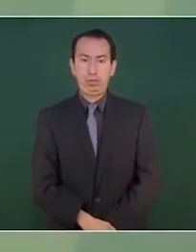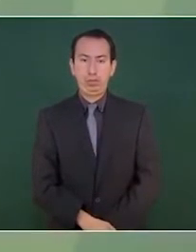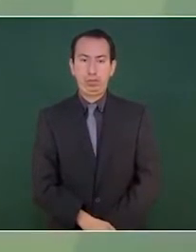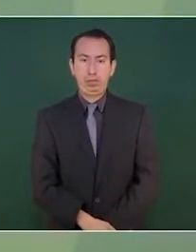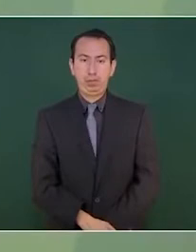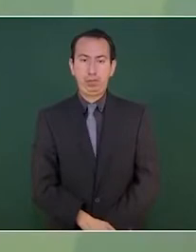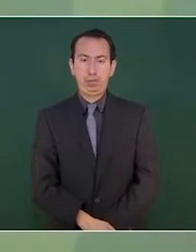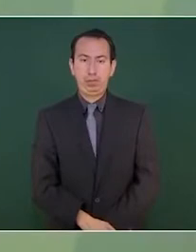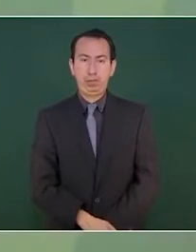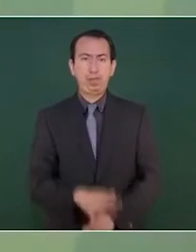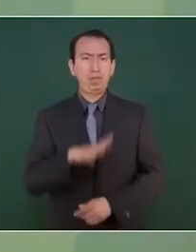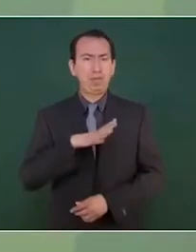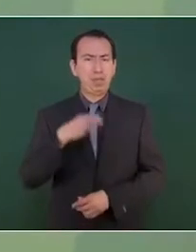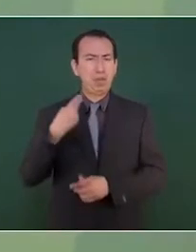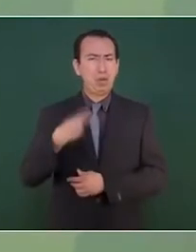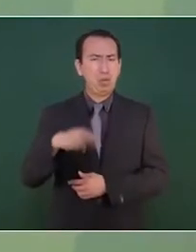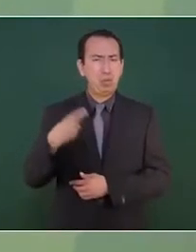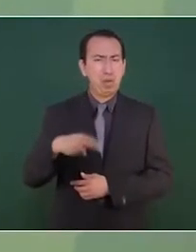Hay un término,